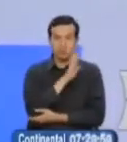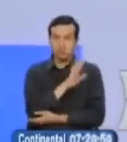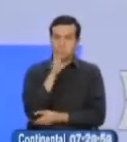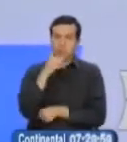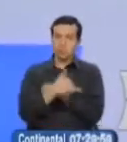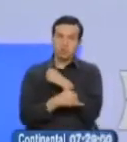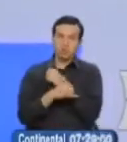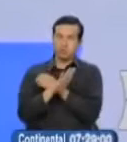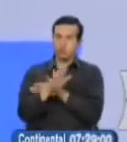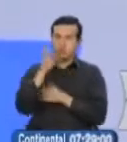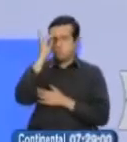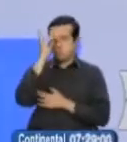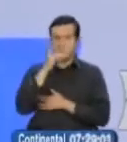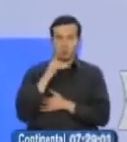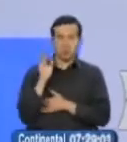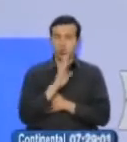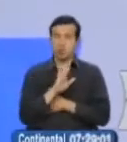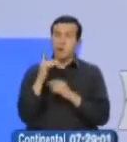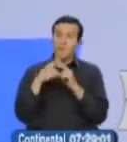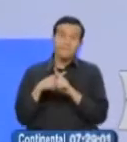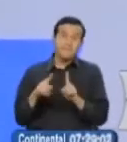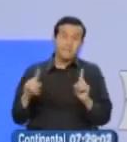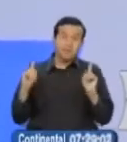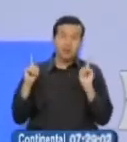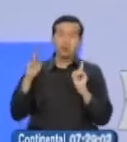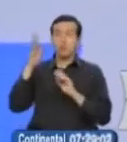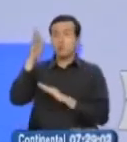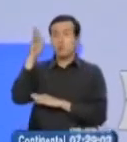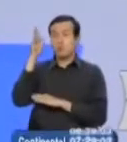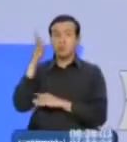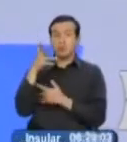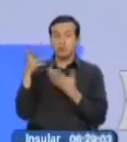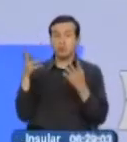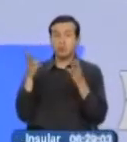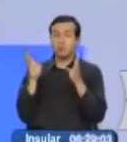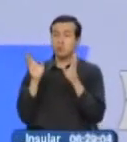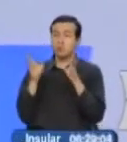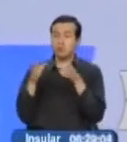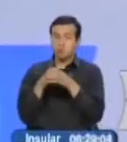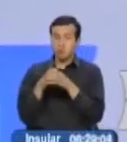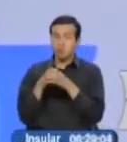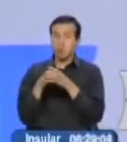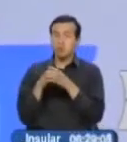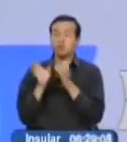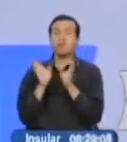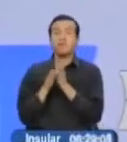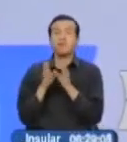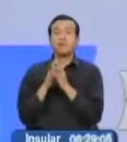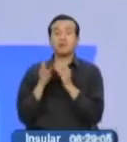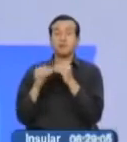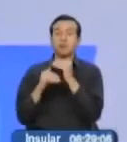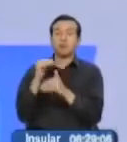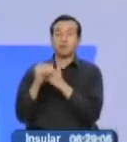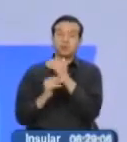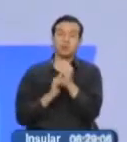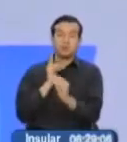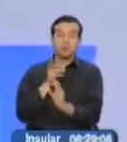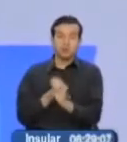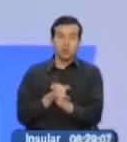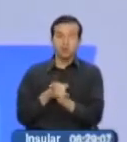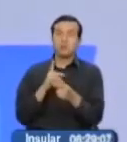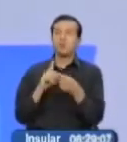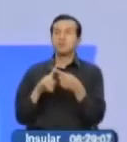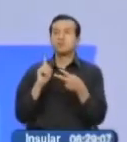estados los que toman la decisión. Sí. Sin embargo, esta conferencia también tiene una característica que ha sido un proceso